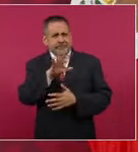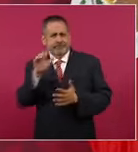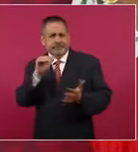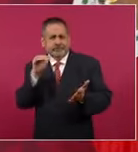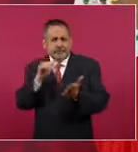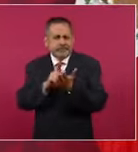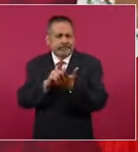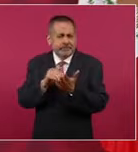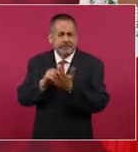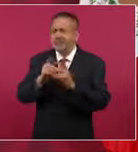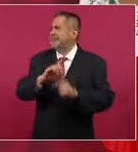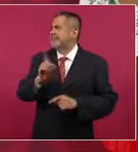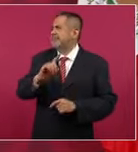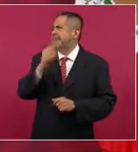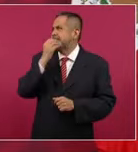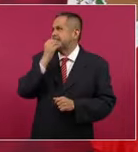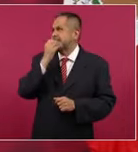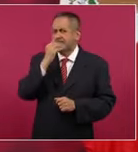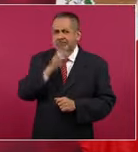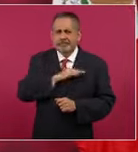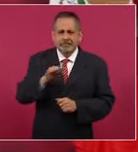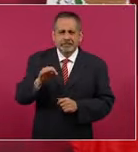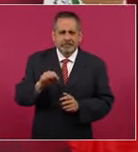500,000 millones, no, como